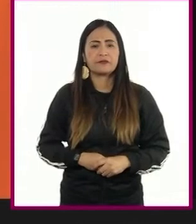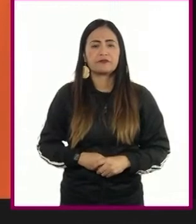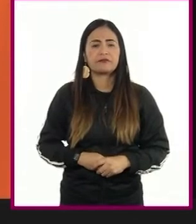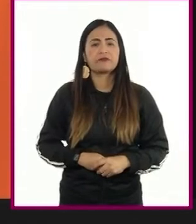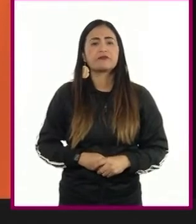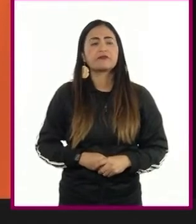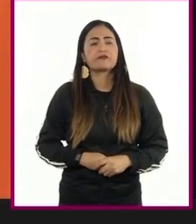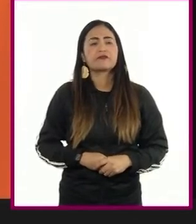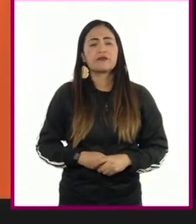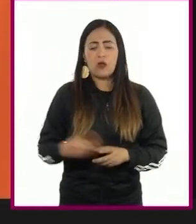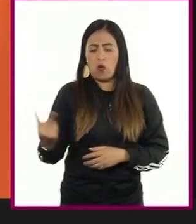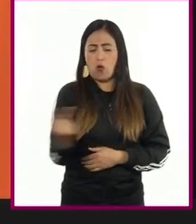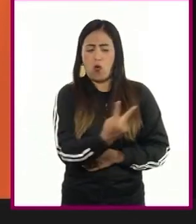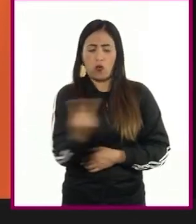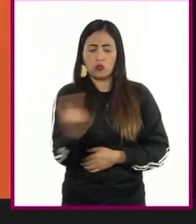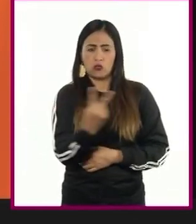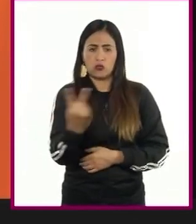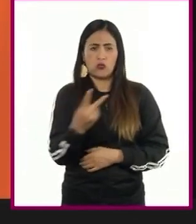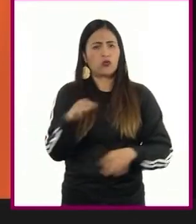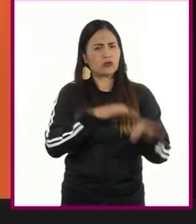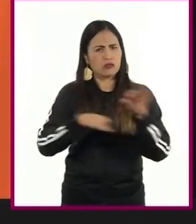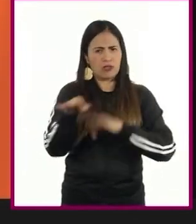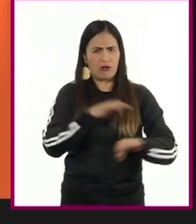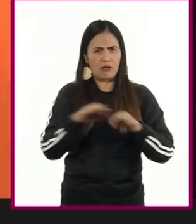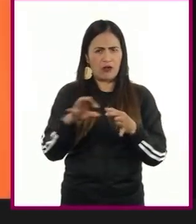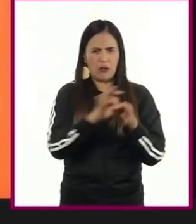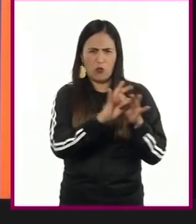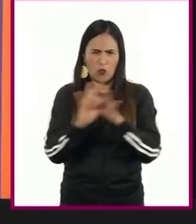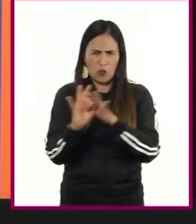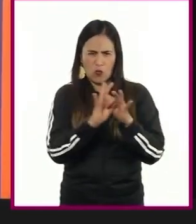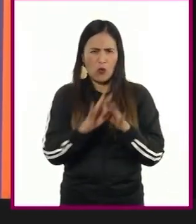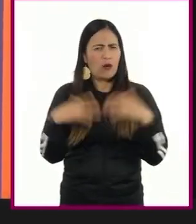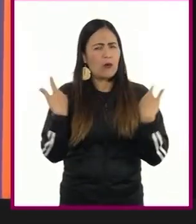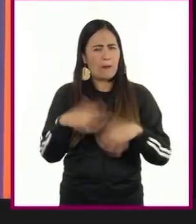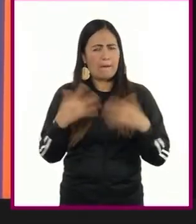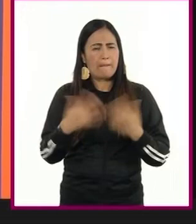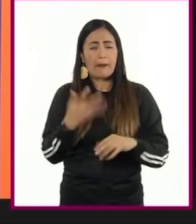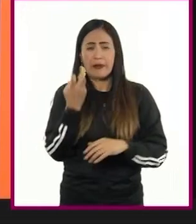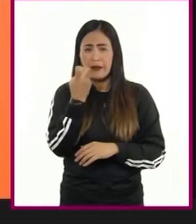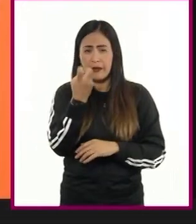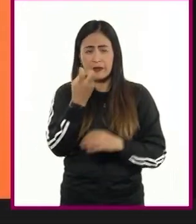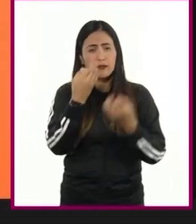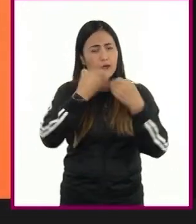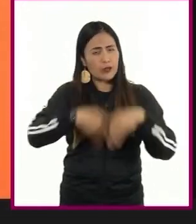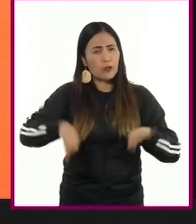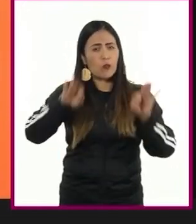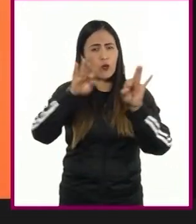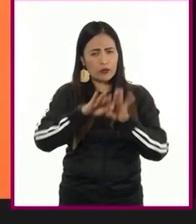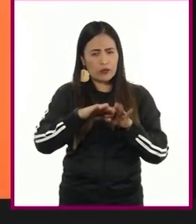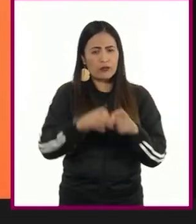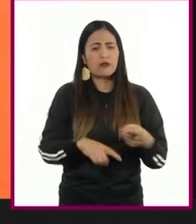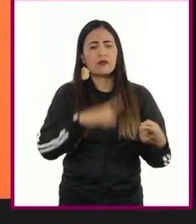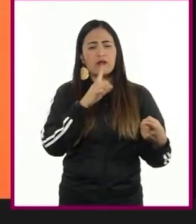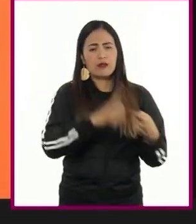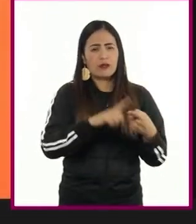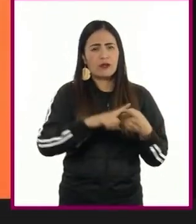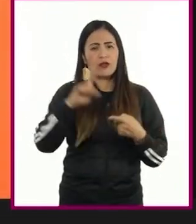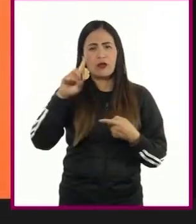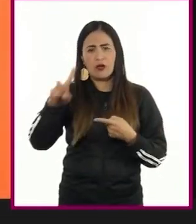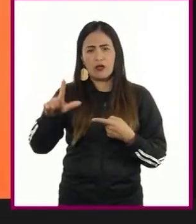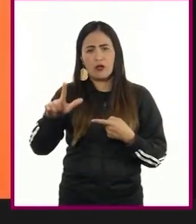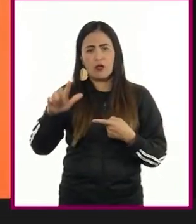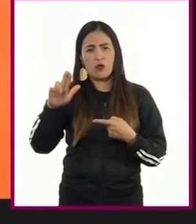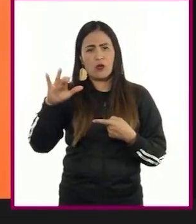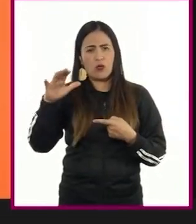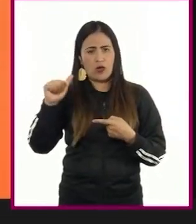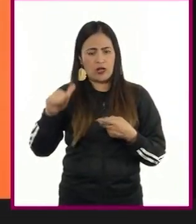el apoyo mutuo y trabajo colaborativo entre dos personajes es muy importante, como fue el caso del maestro Luca Pacioli y